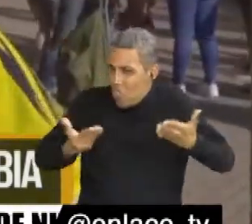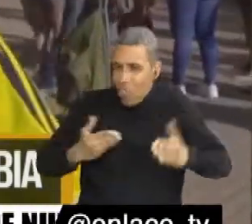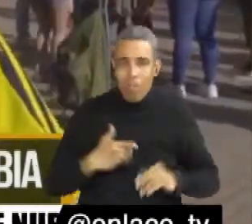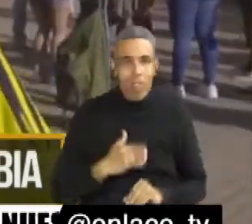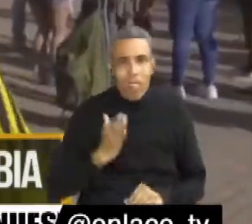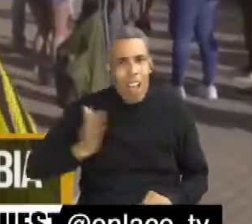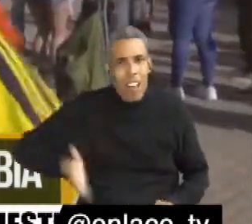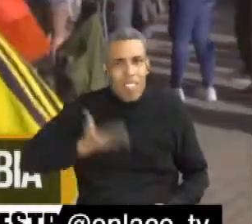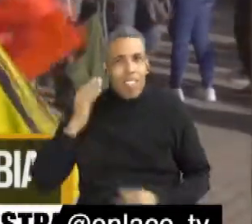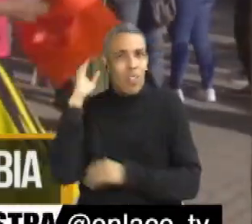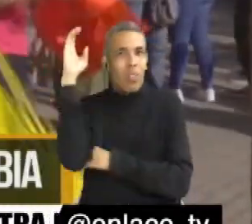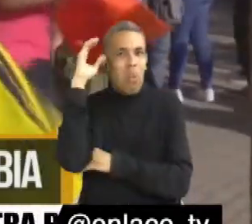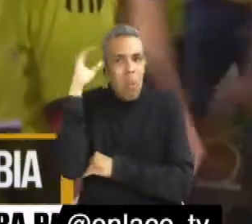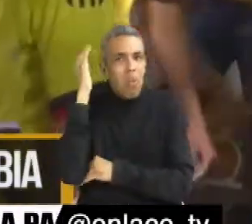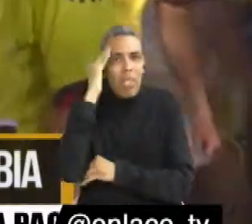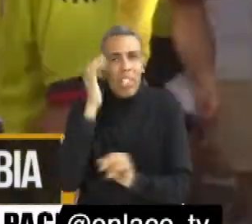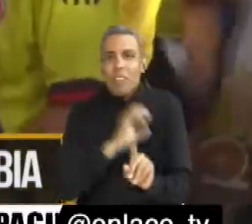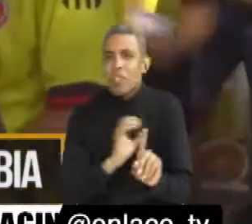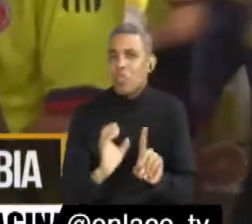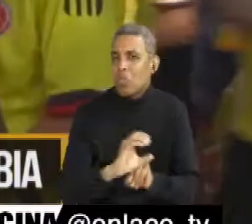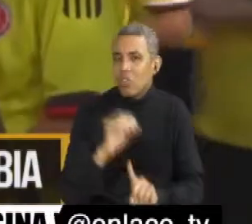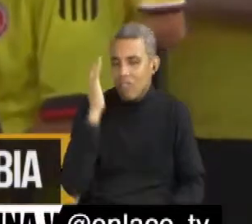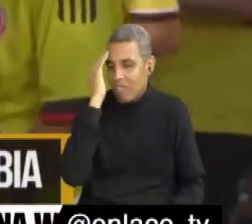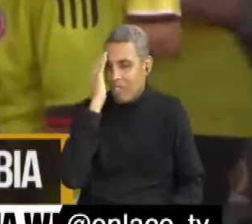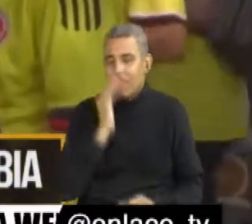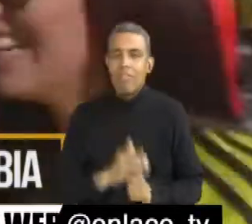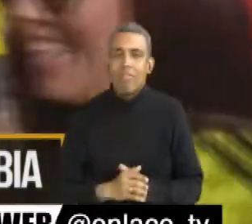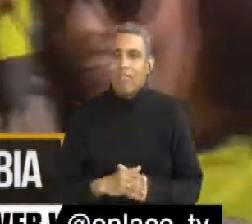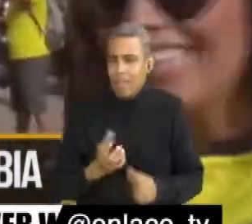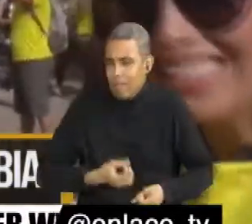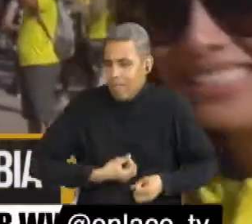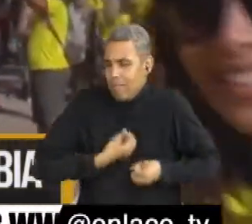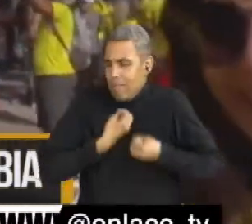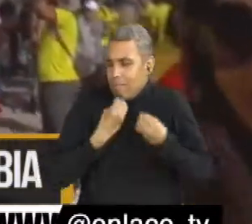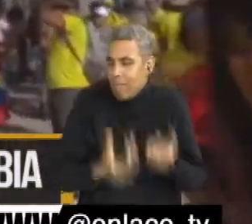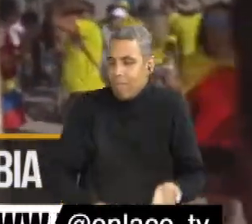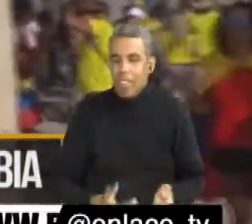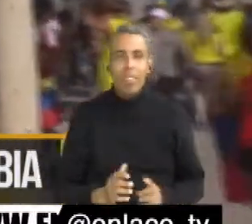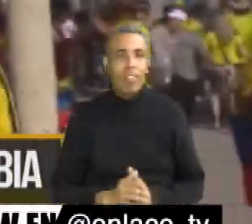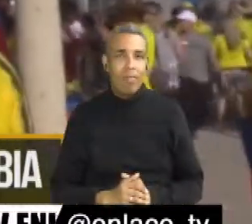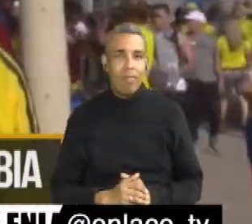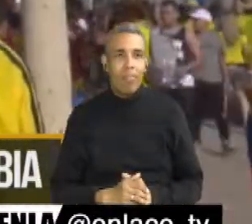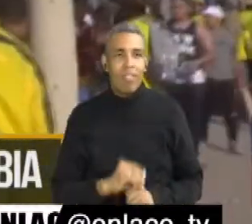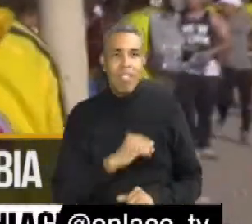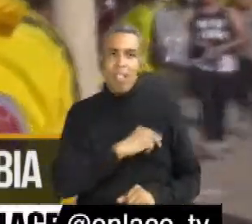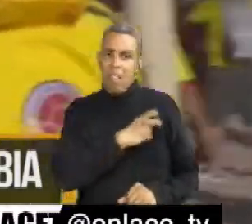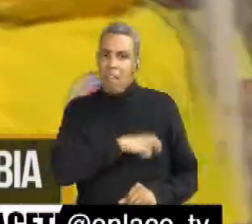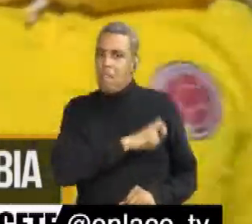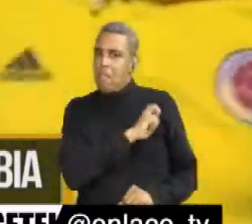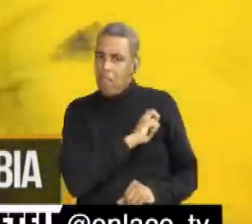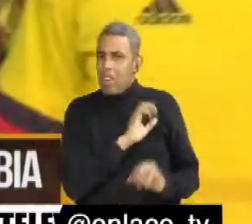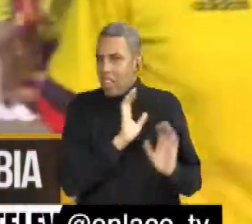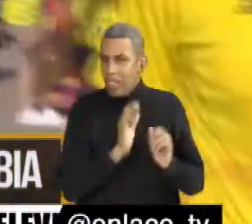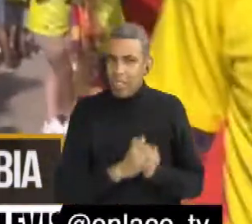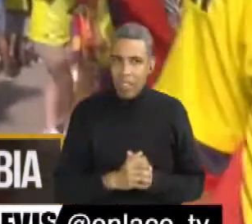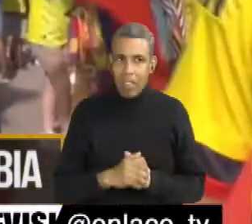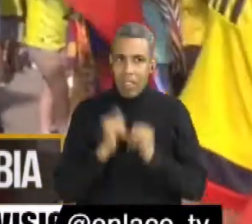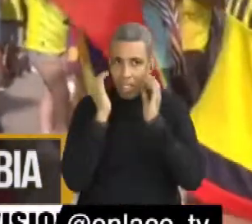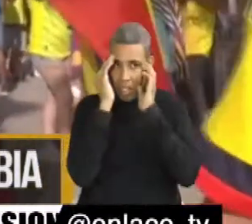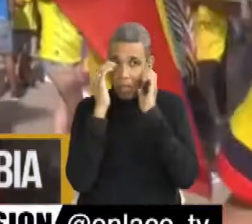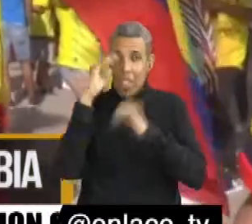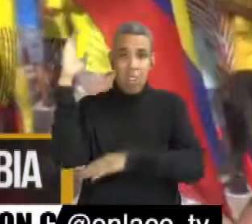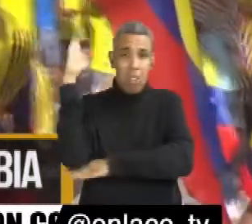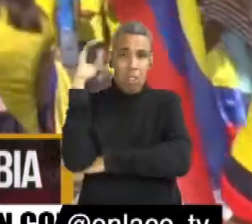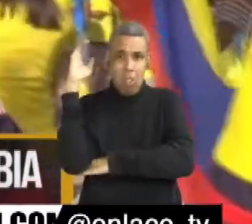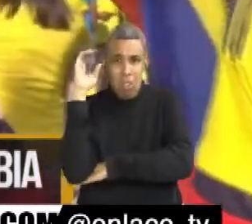espectacular, gente abierta, gente emotiva y expresamos lo que somos. Hoy somos locales aquí en España. Y sin Colombia no hay sabor, en